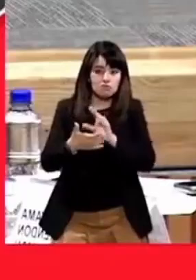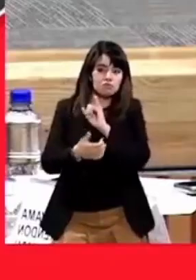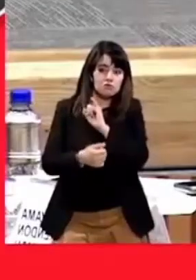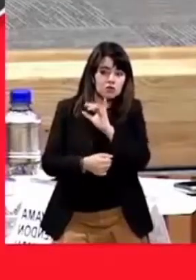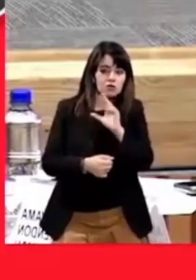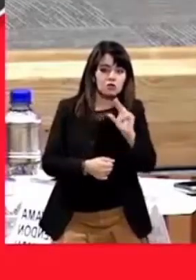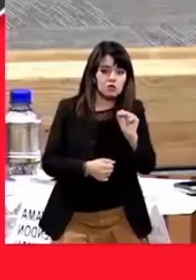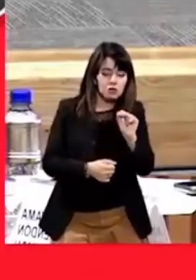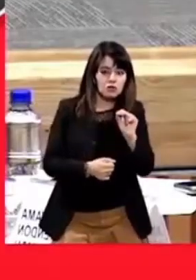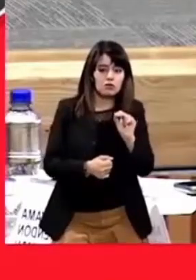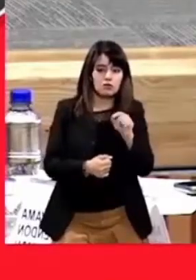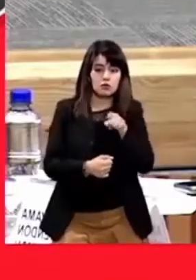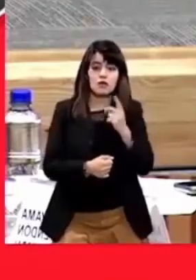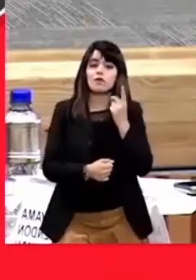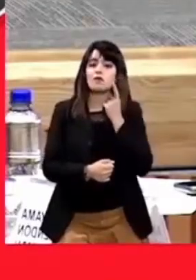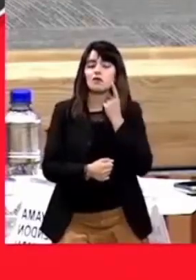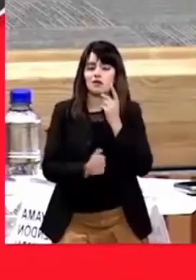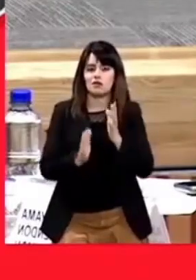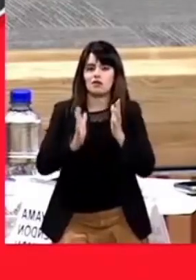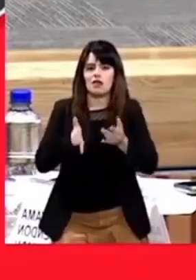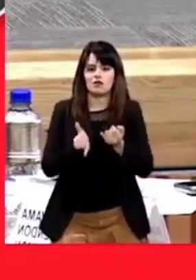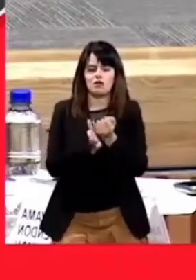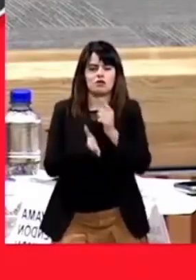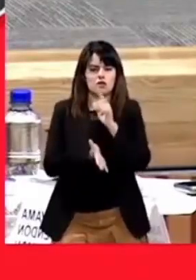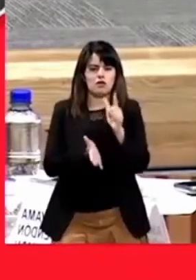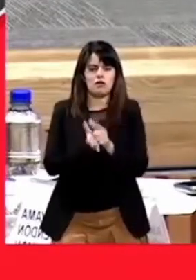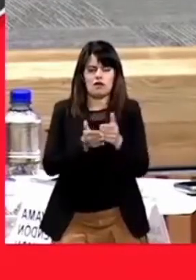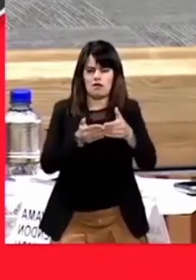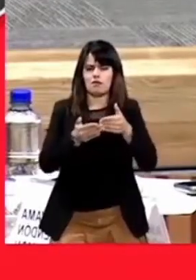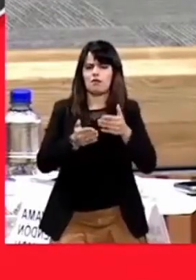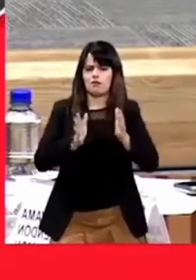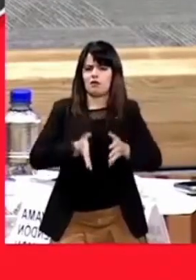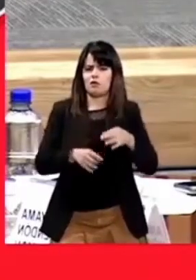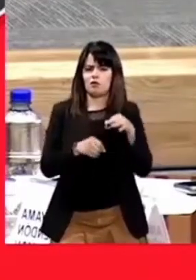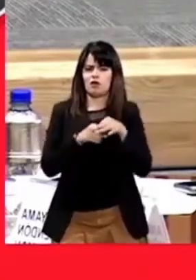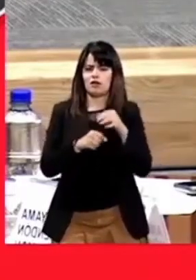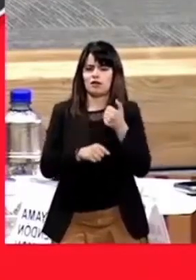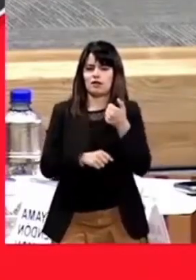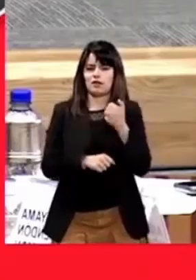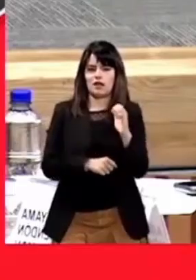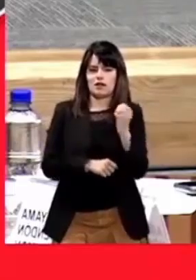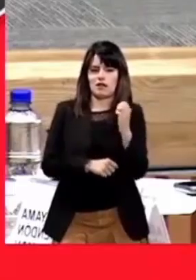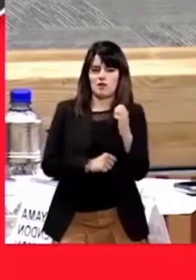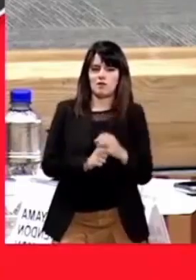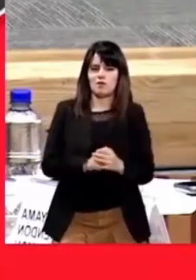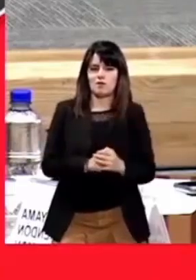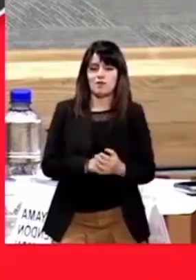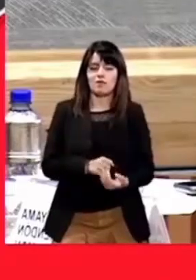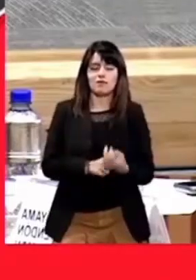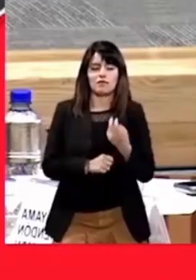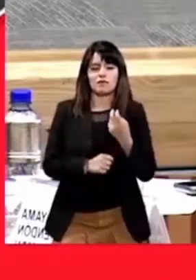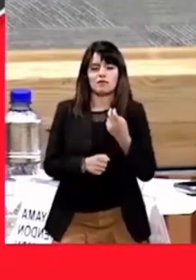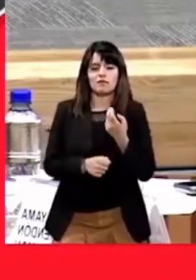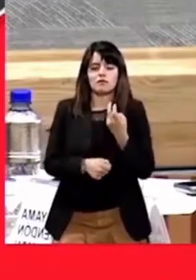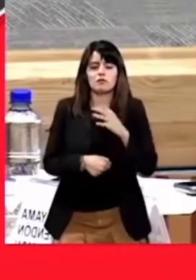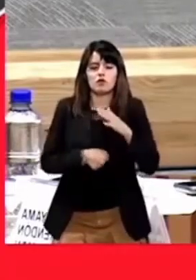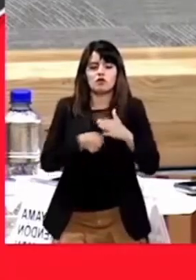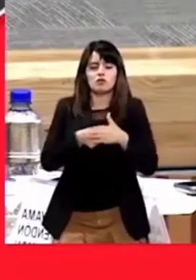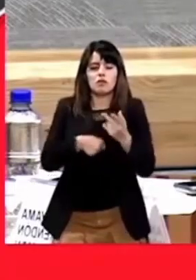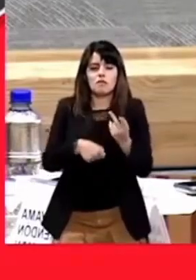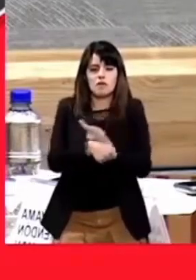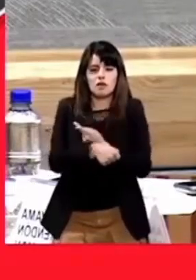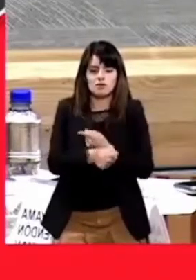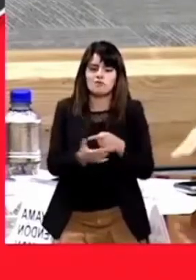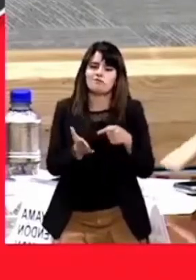que se publicó el decreto, pero los habían votado desde el 6 de enero. Y esas son las implicaciones. Yo espero que